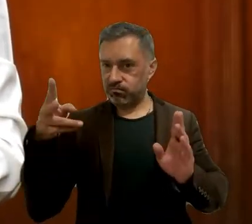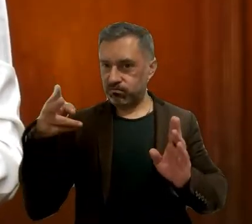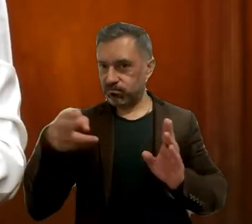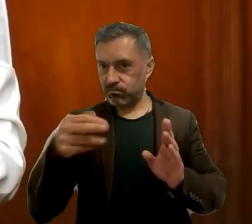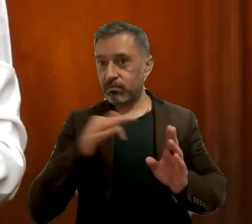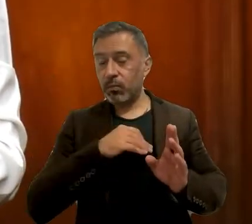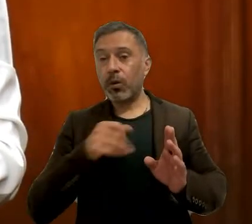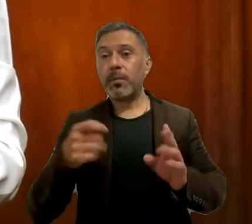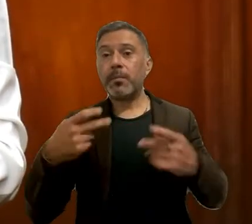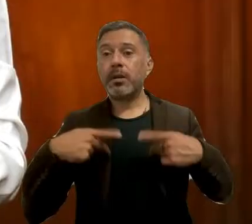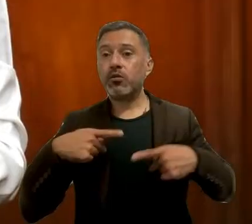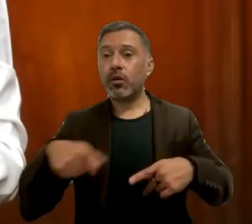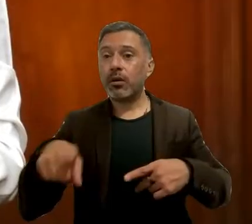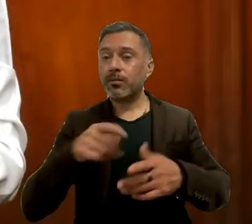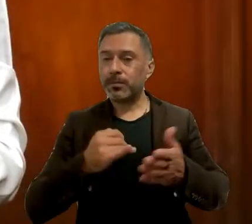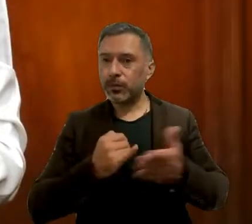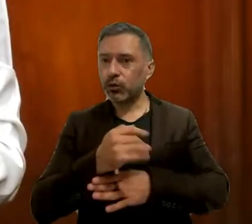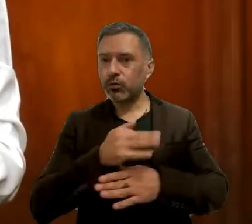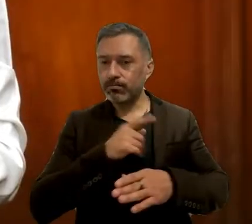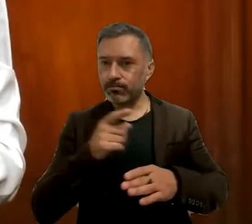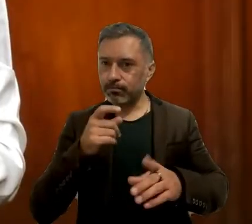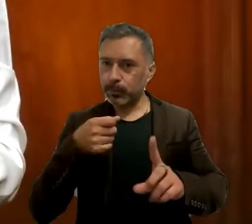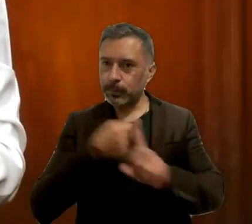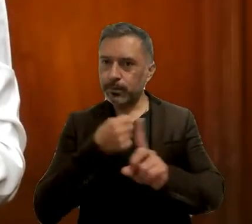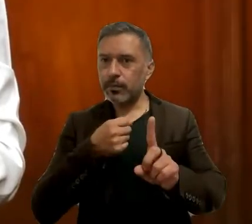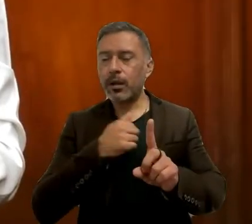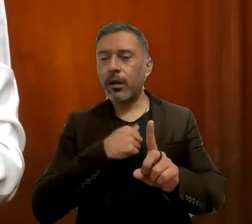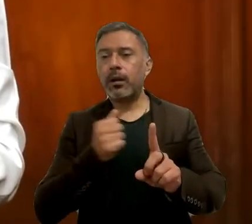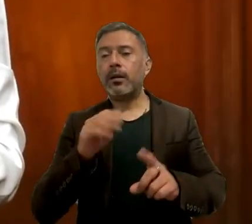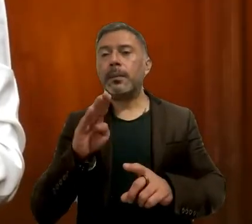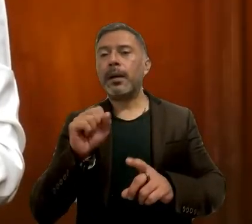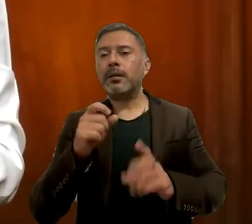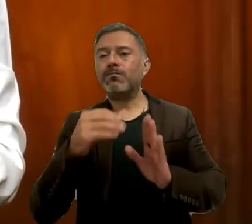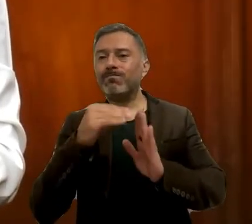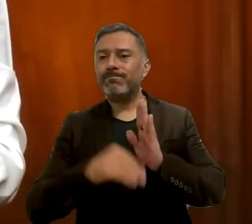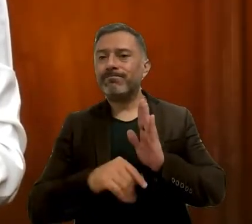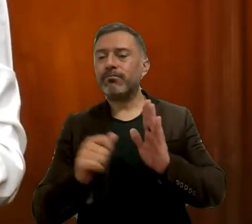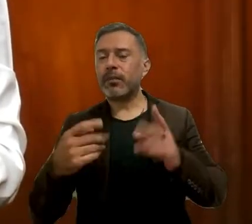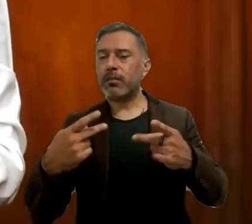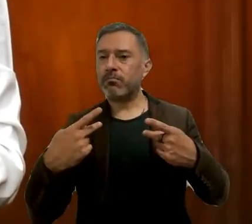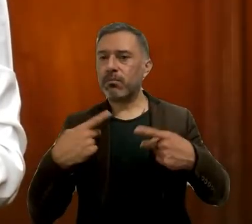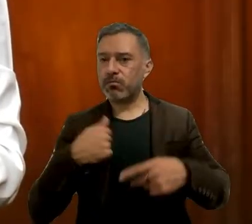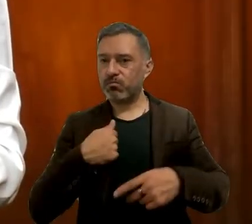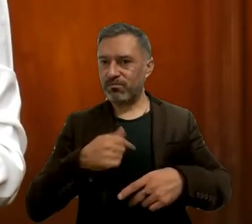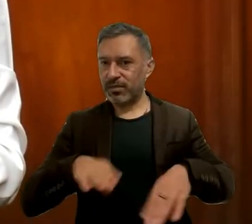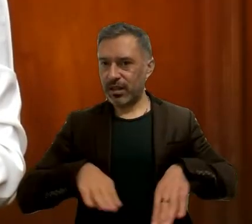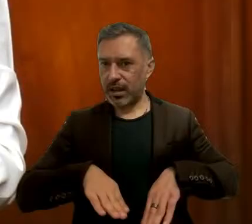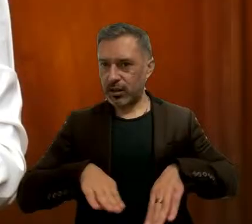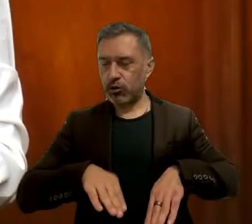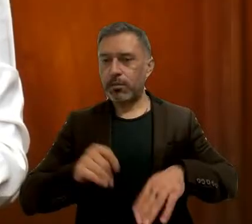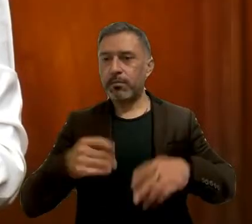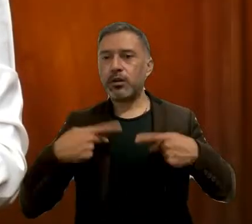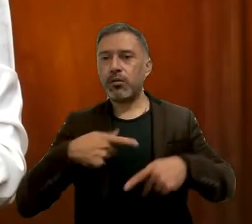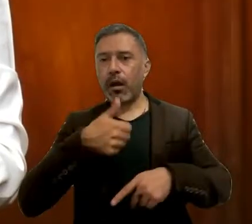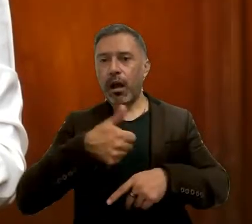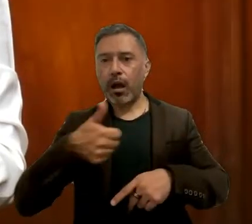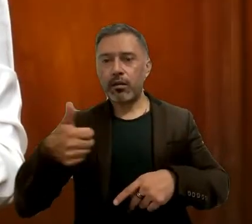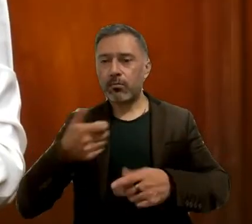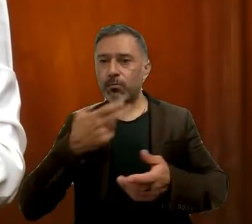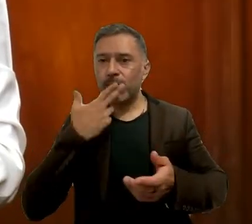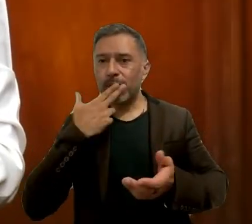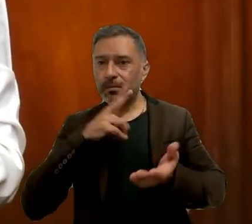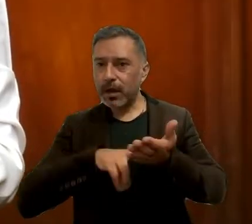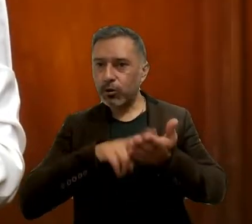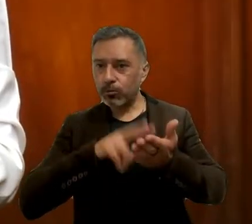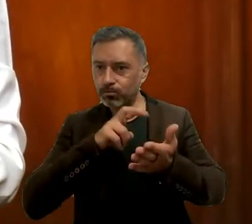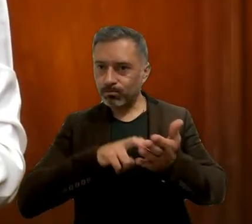las personas, ya que en ella consolidan las bases para la formación de la personalidad y los valores de los individuos, los